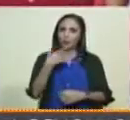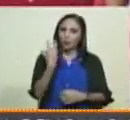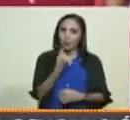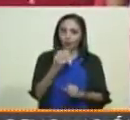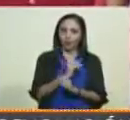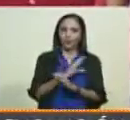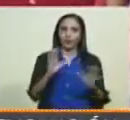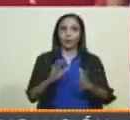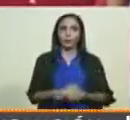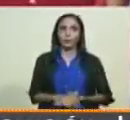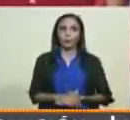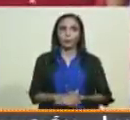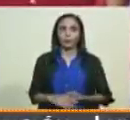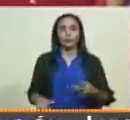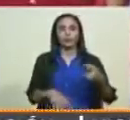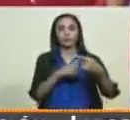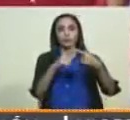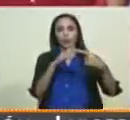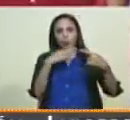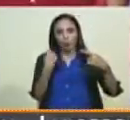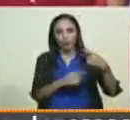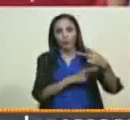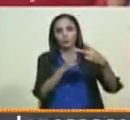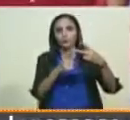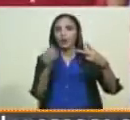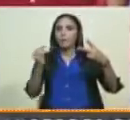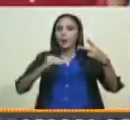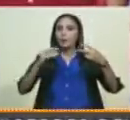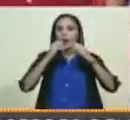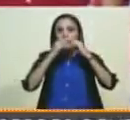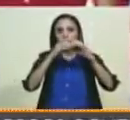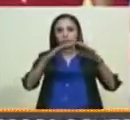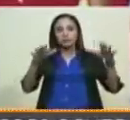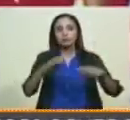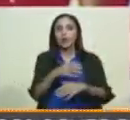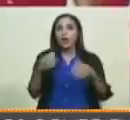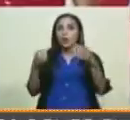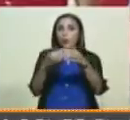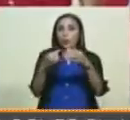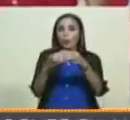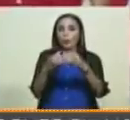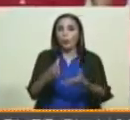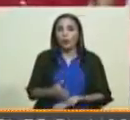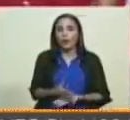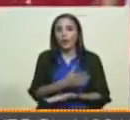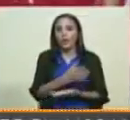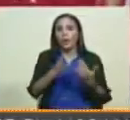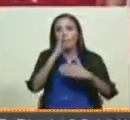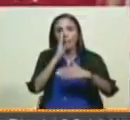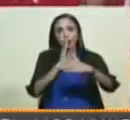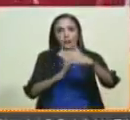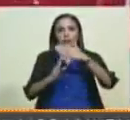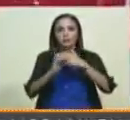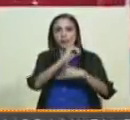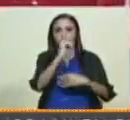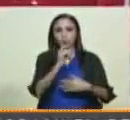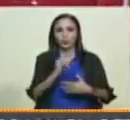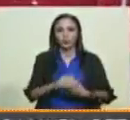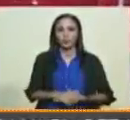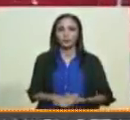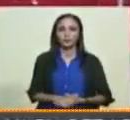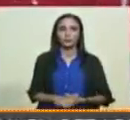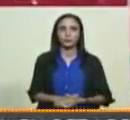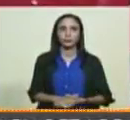También quiero enviarle un mensaje a la clase media zuliana, a la clase